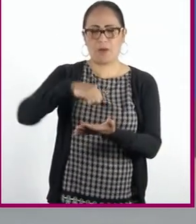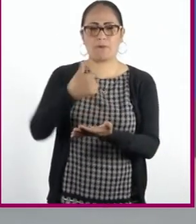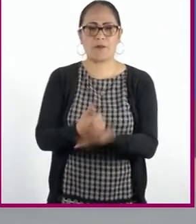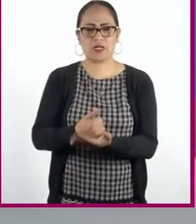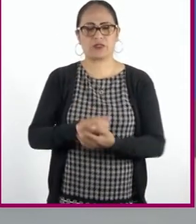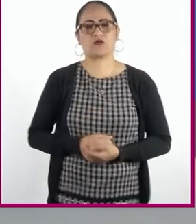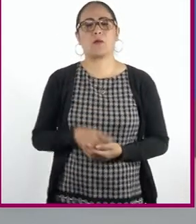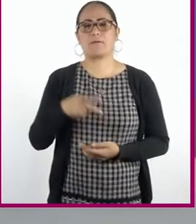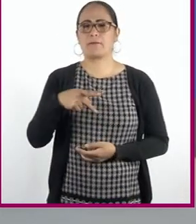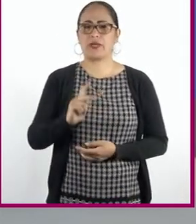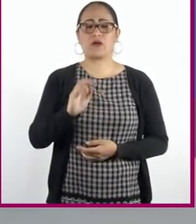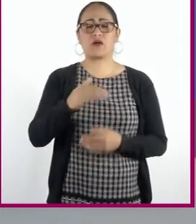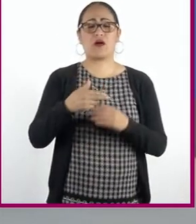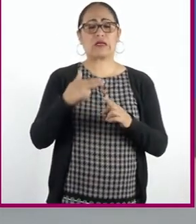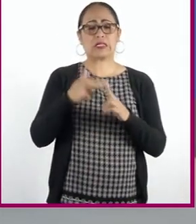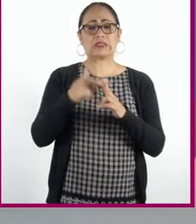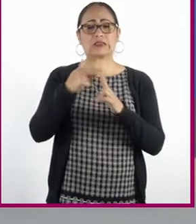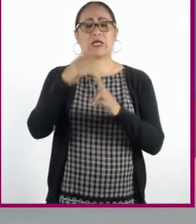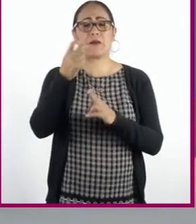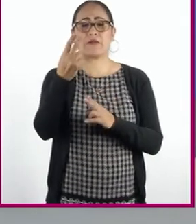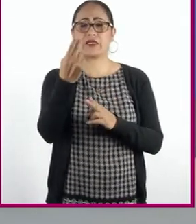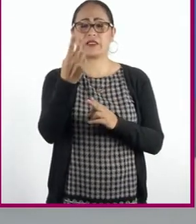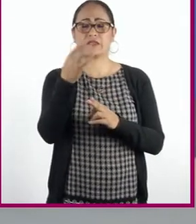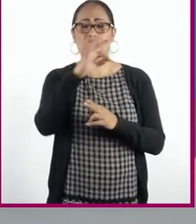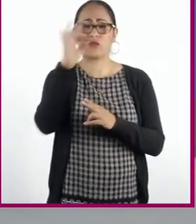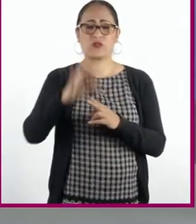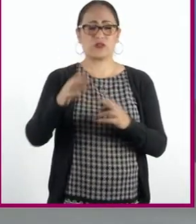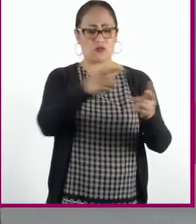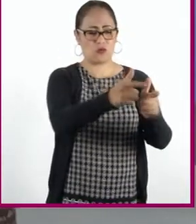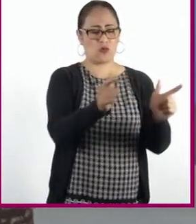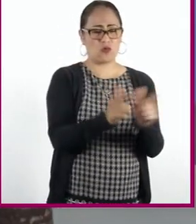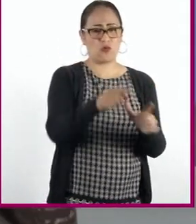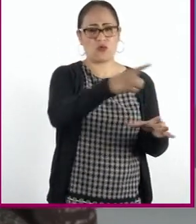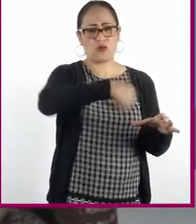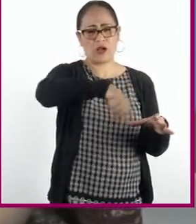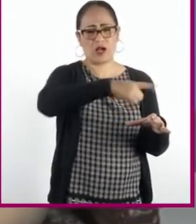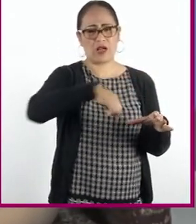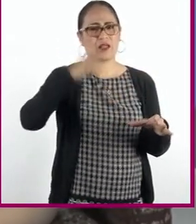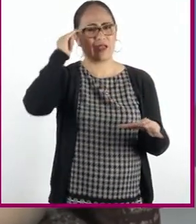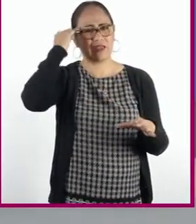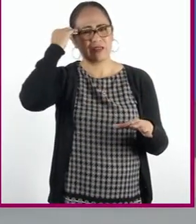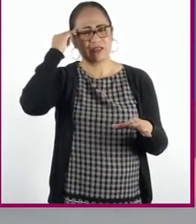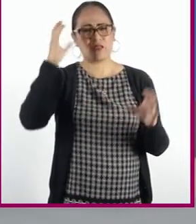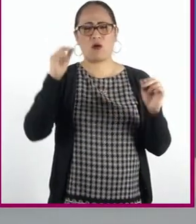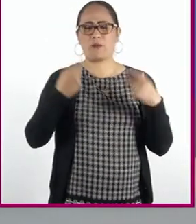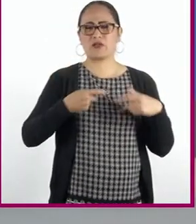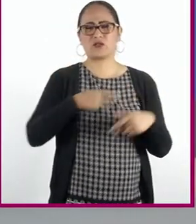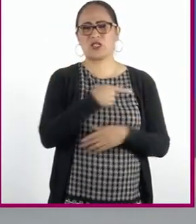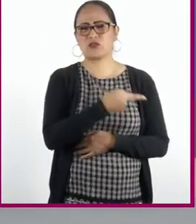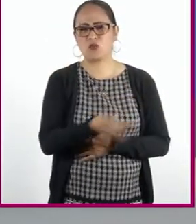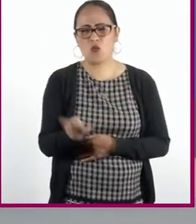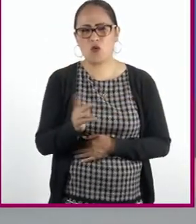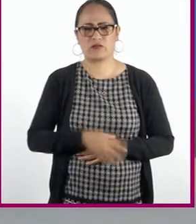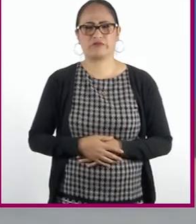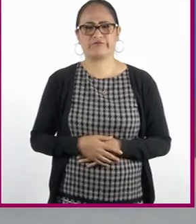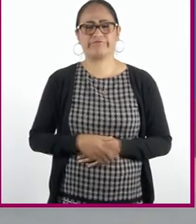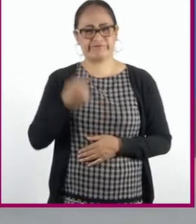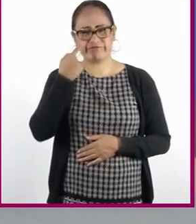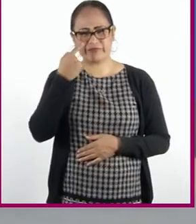un 25% en zonas indígenas o con pobreza. Como pueden ver, el camino para garantizar el